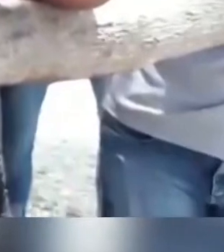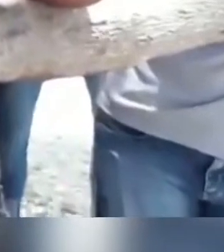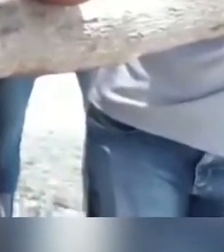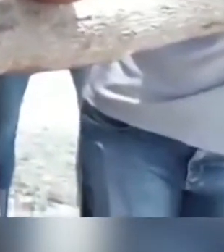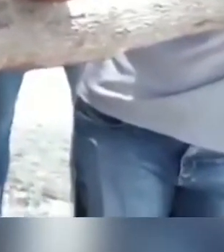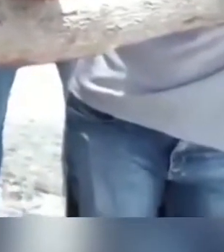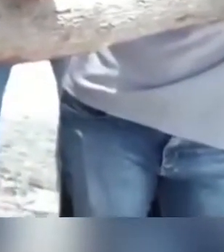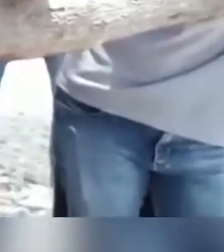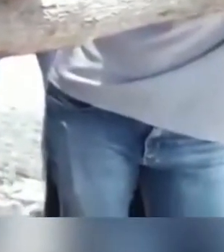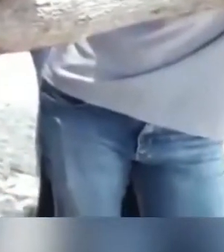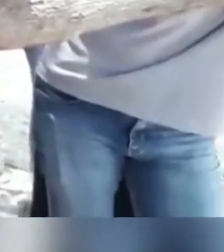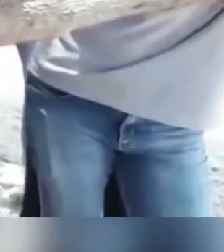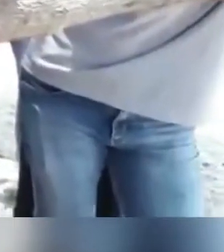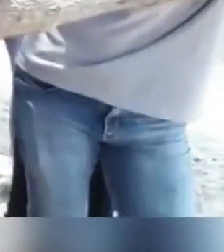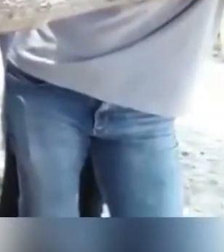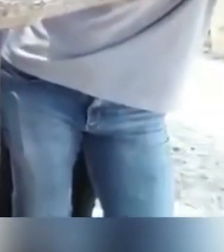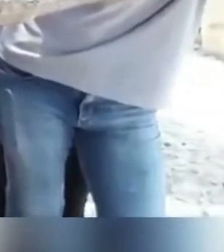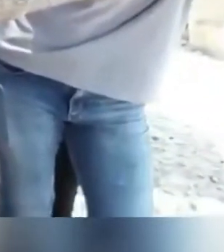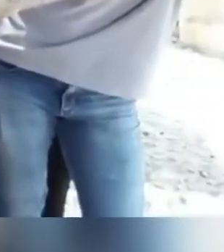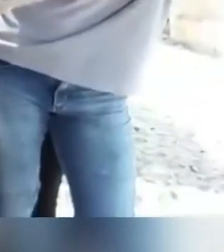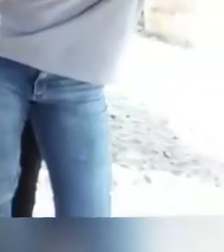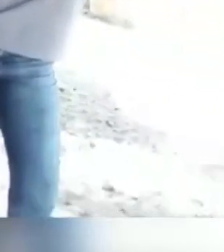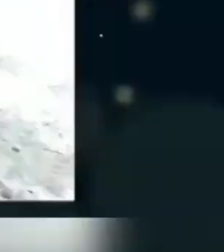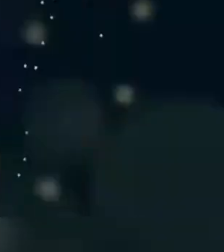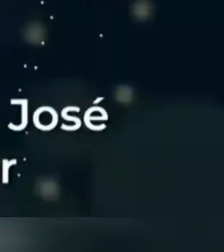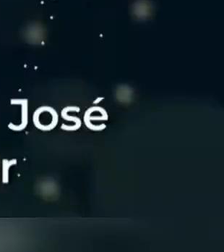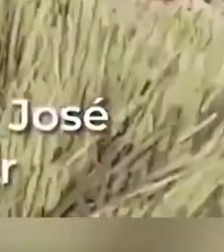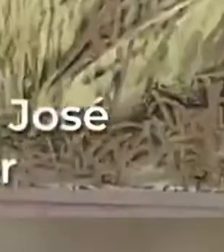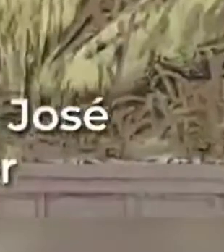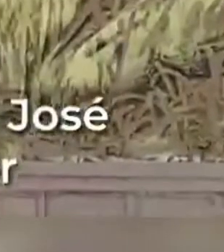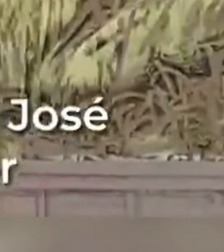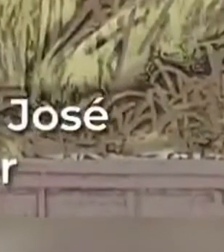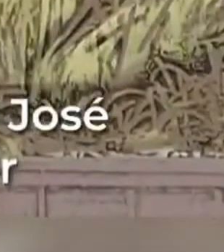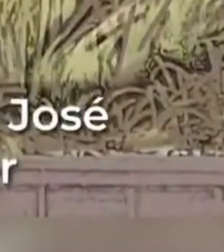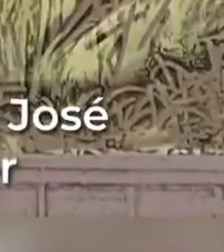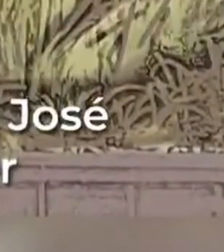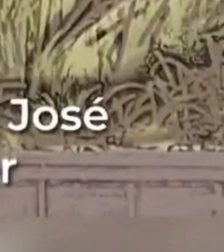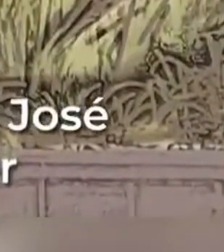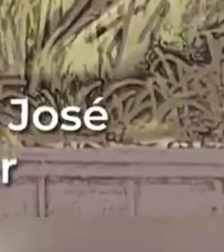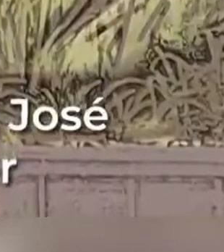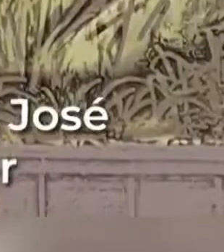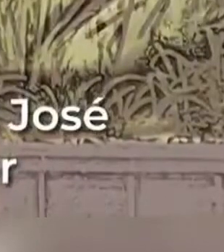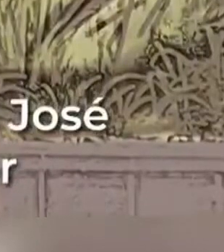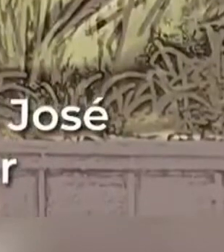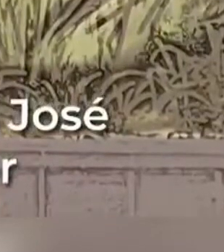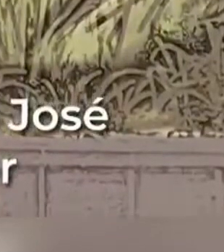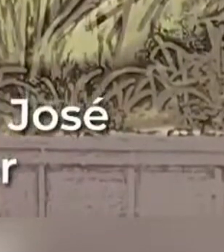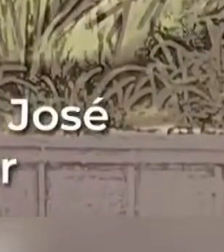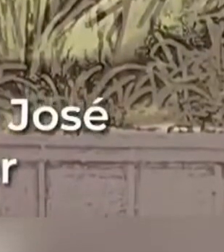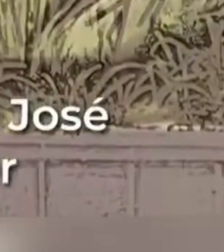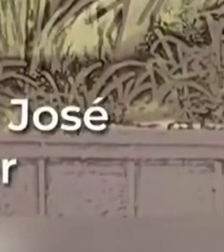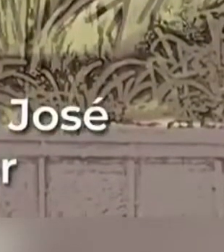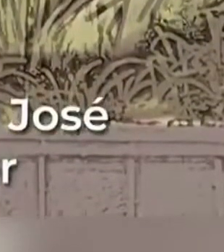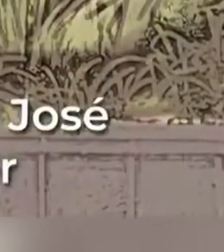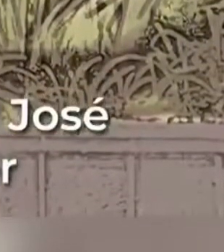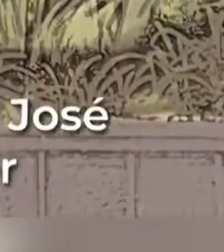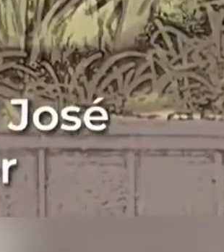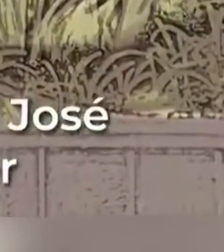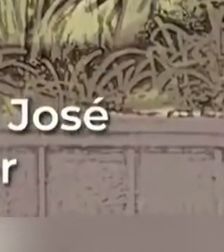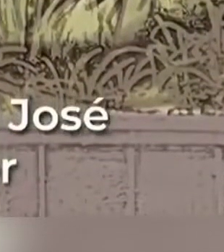poder público y de la luz de las ideas modernas. Mantengamos viva la filosofía de don